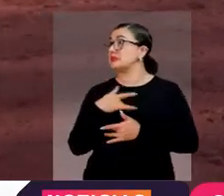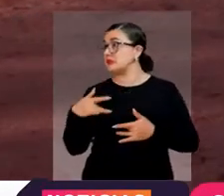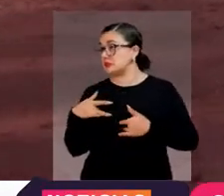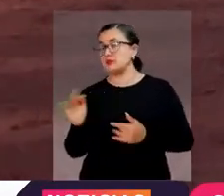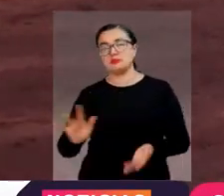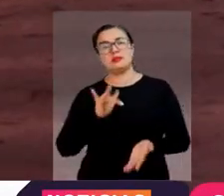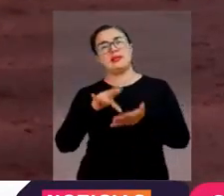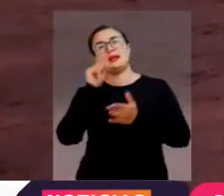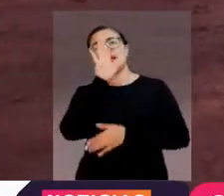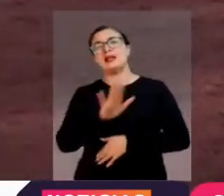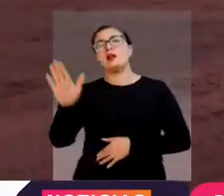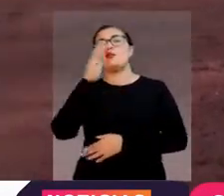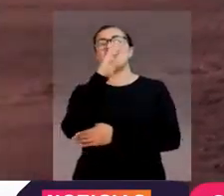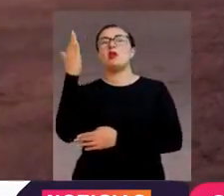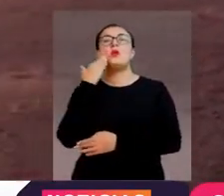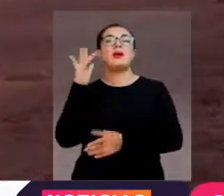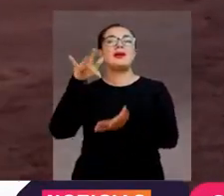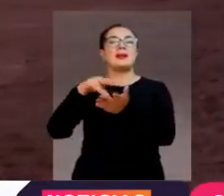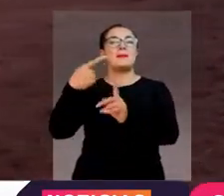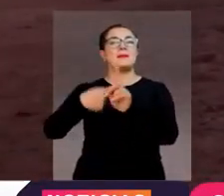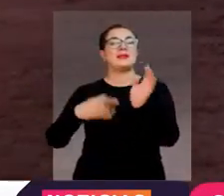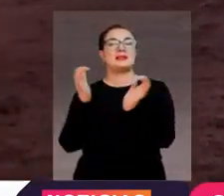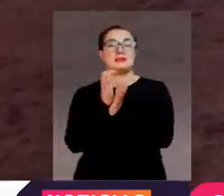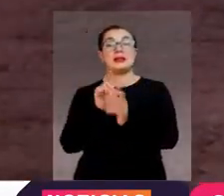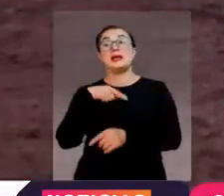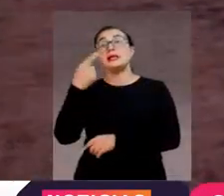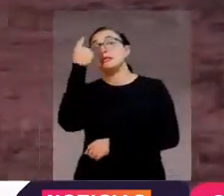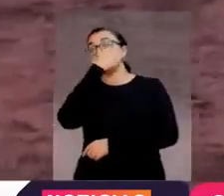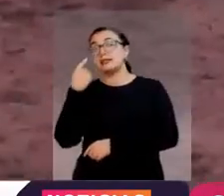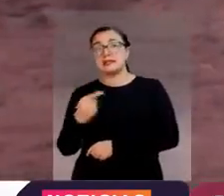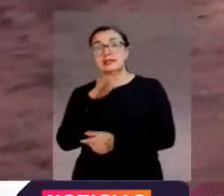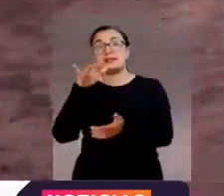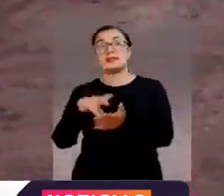de Barranquilla en el mes de mayo y en septiembre en el Panamericano de Barranca Bermeja.